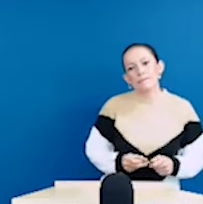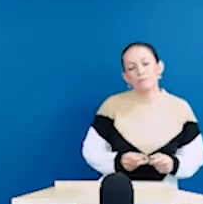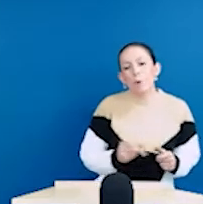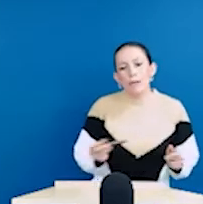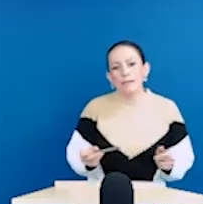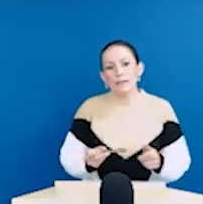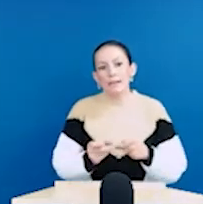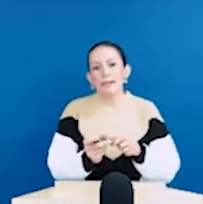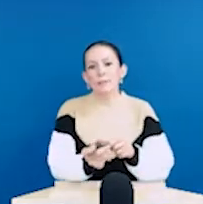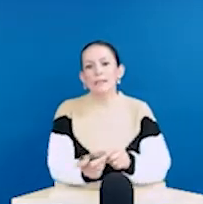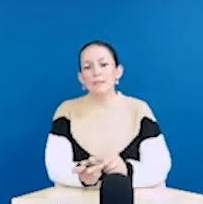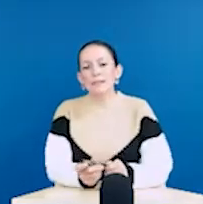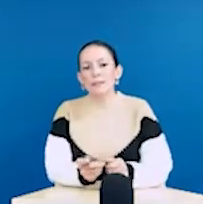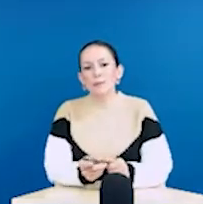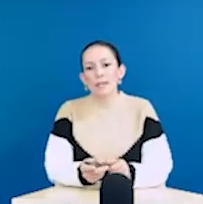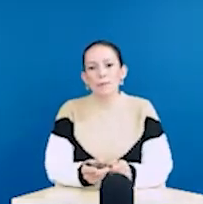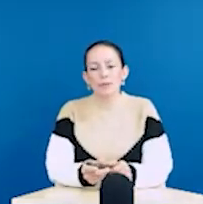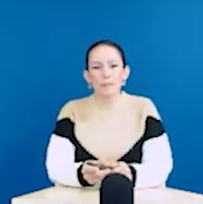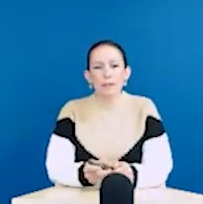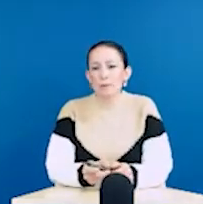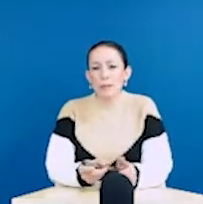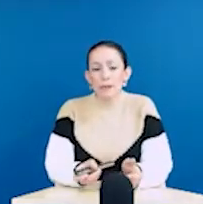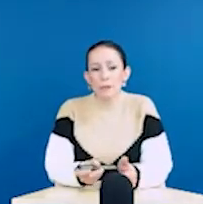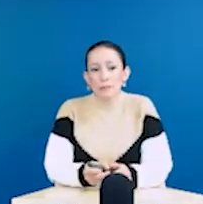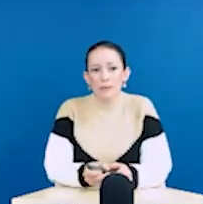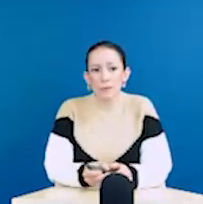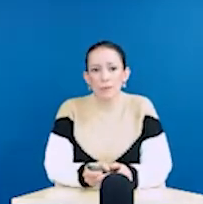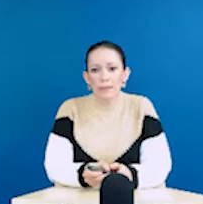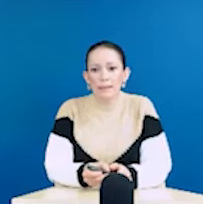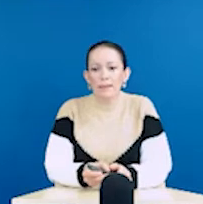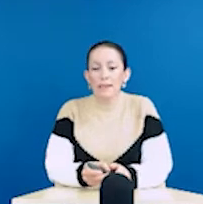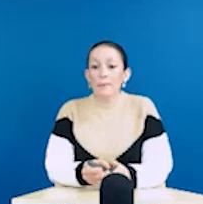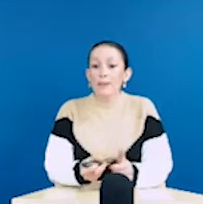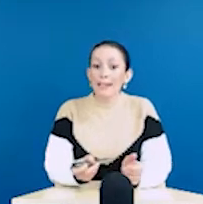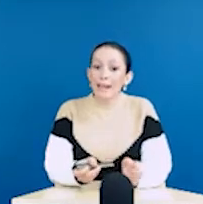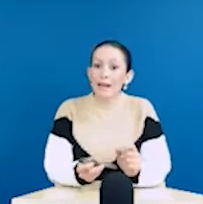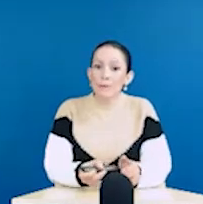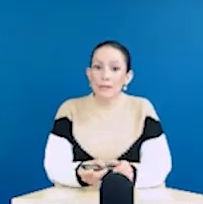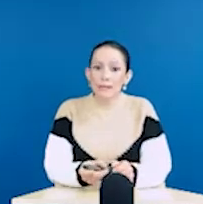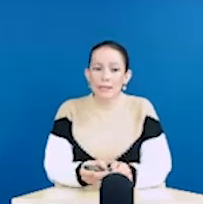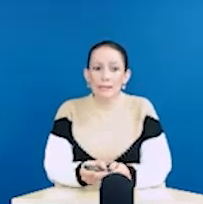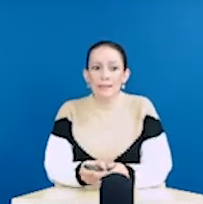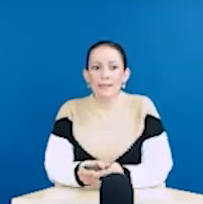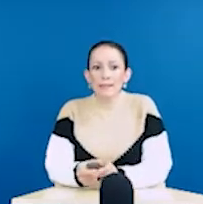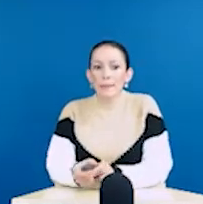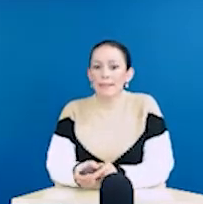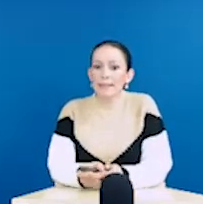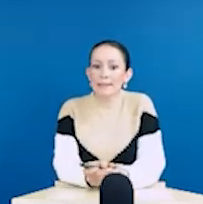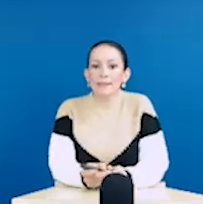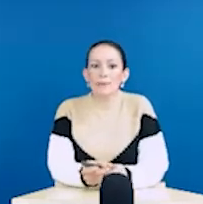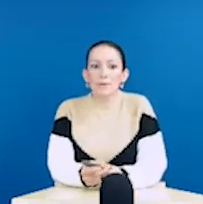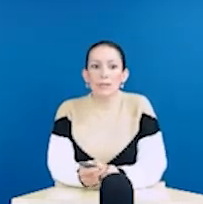y todas las vías de administración de una quimioterapia tienen un impacto demasiado importante, porque cada una de ellas